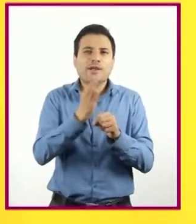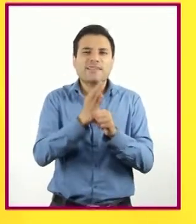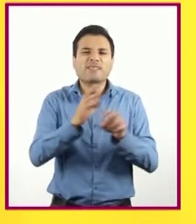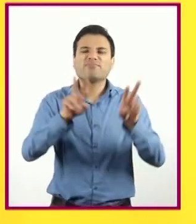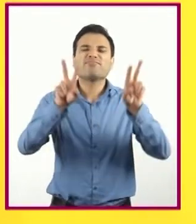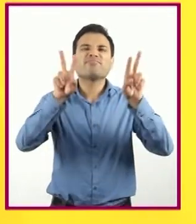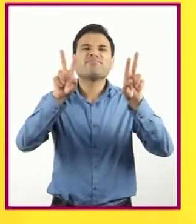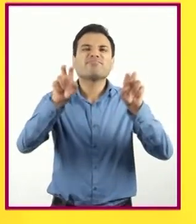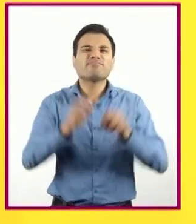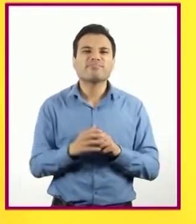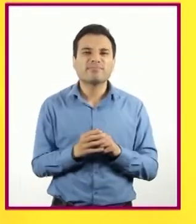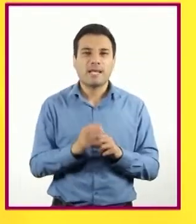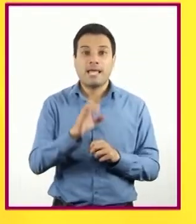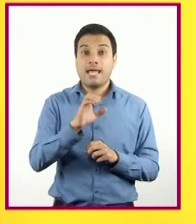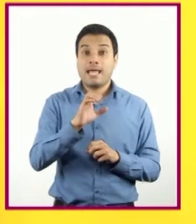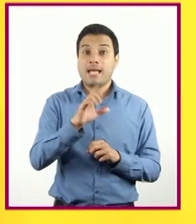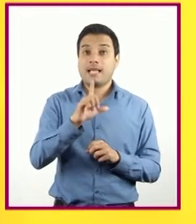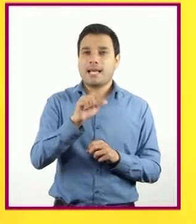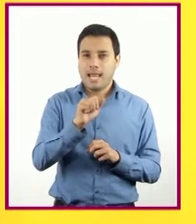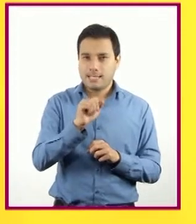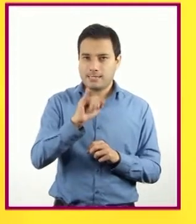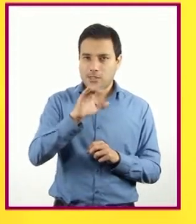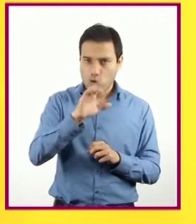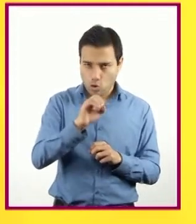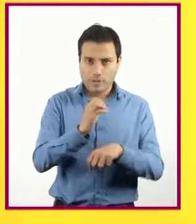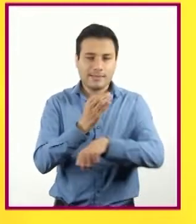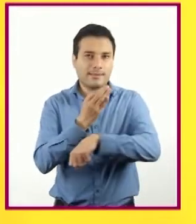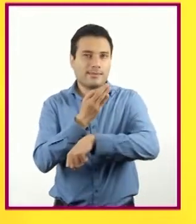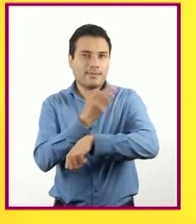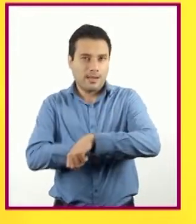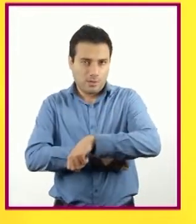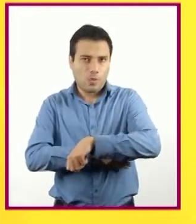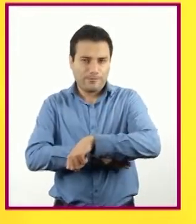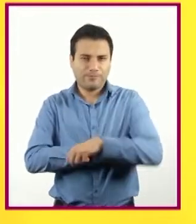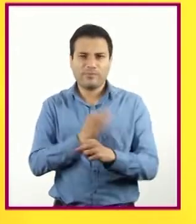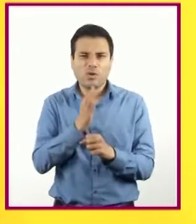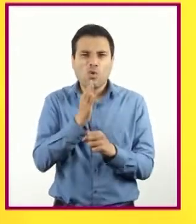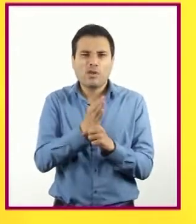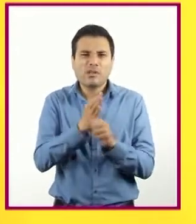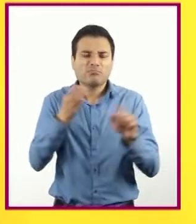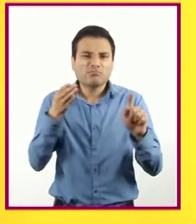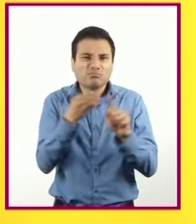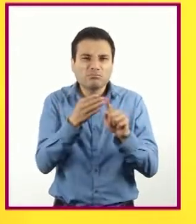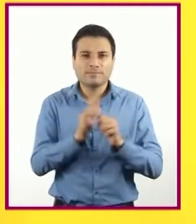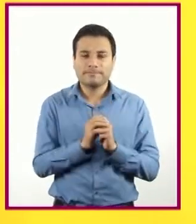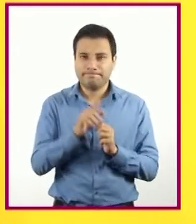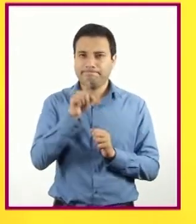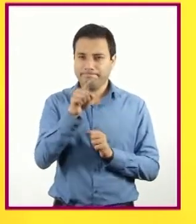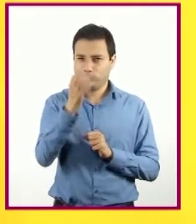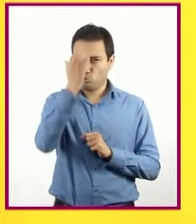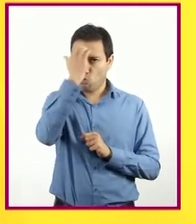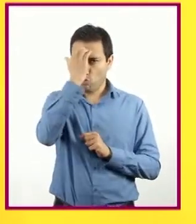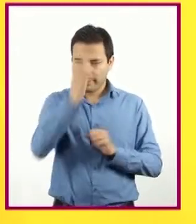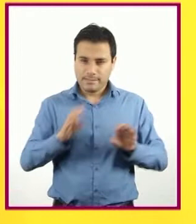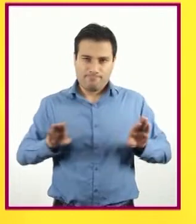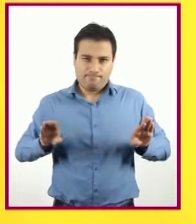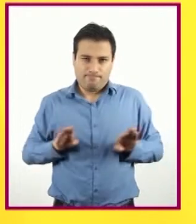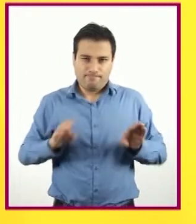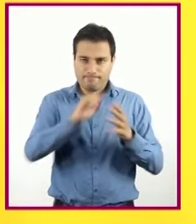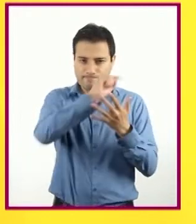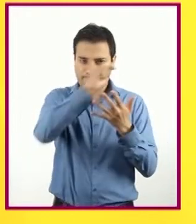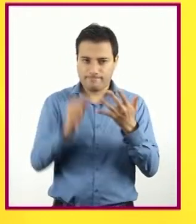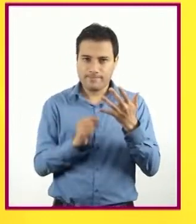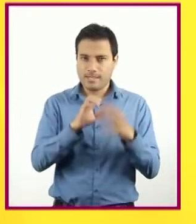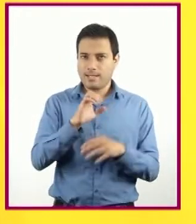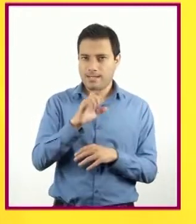El clásico tardío y nuestro aprendizaje será revisar e integrar los principales rasgos del clásico